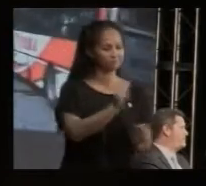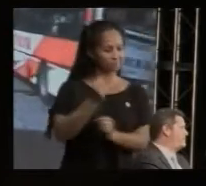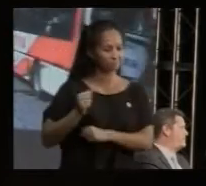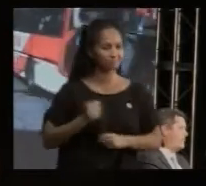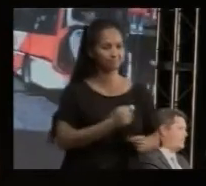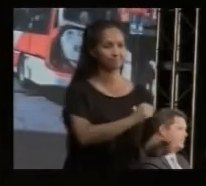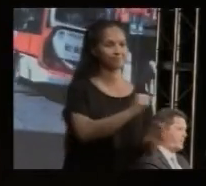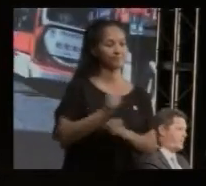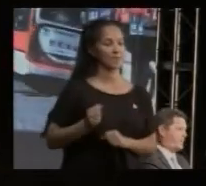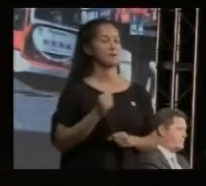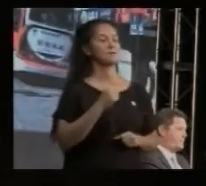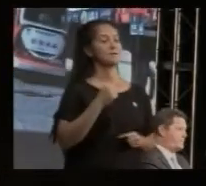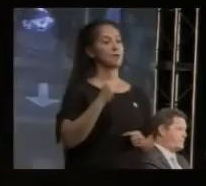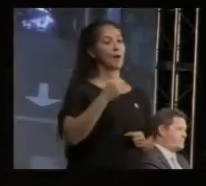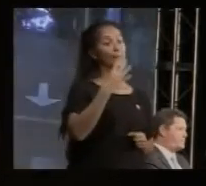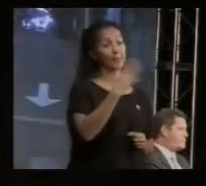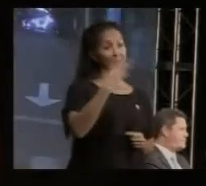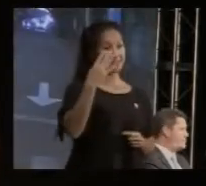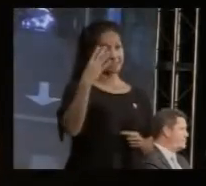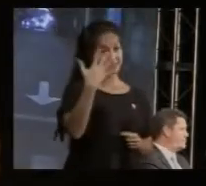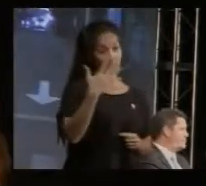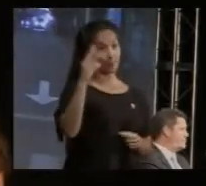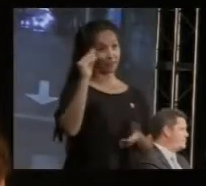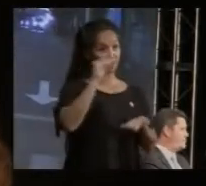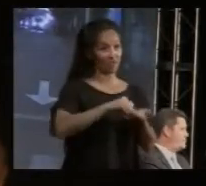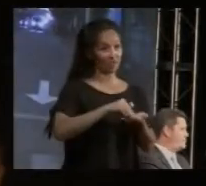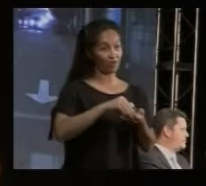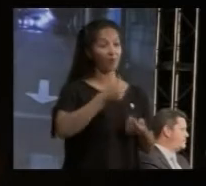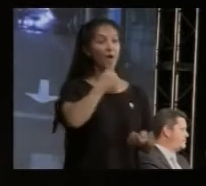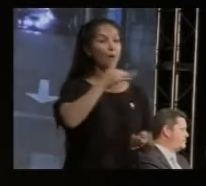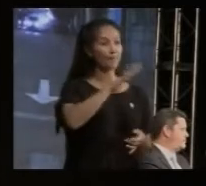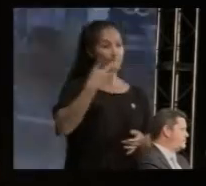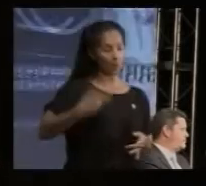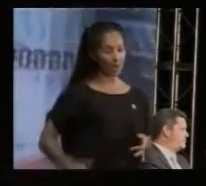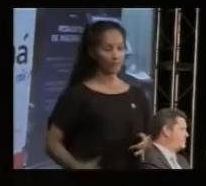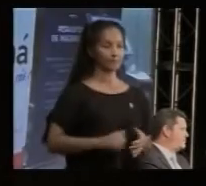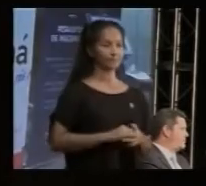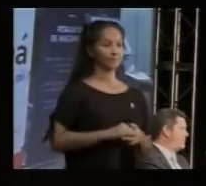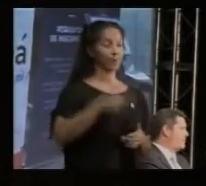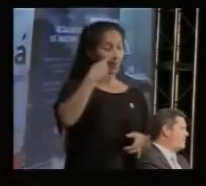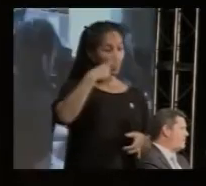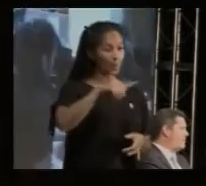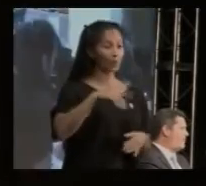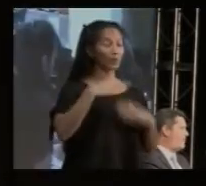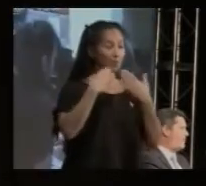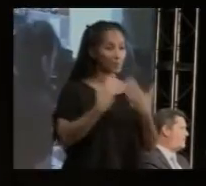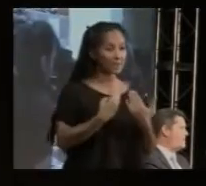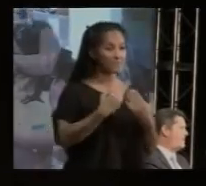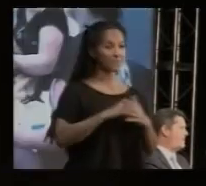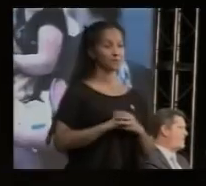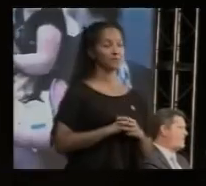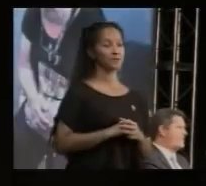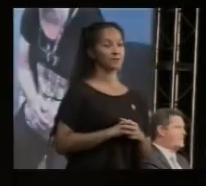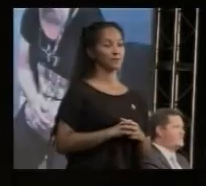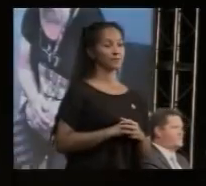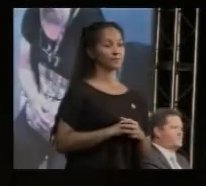tasa de obra sanitaria el 45% de los costos del agua potable. Por último, no puedo dejar de agradecer, hablando